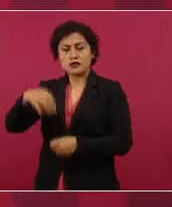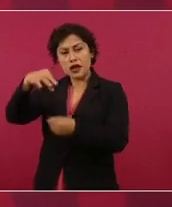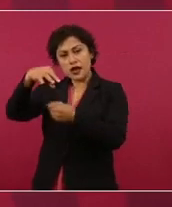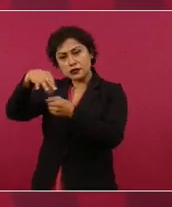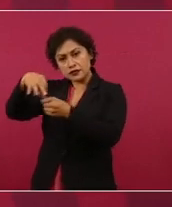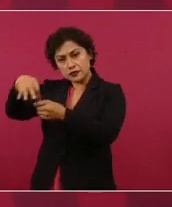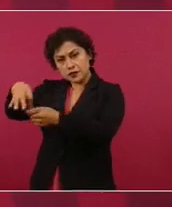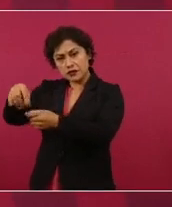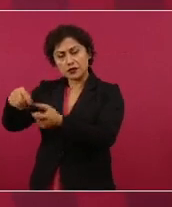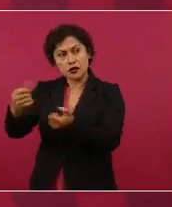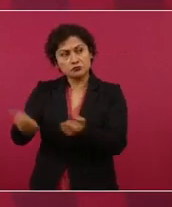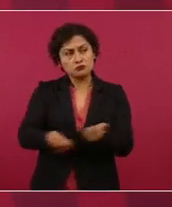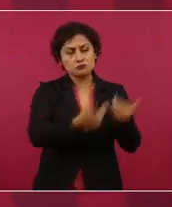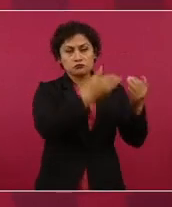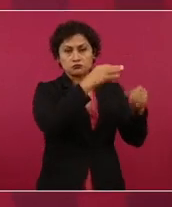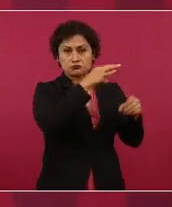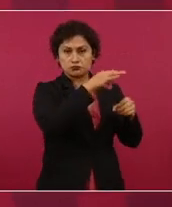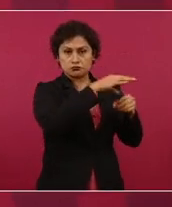que consume